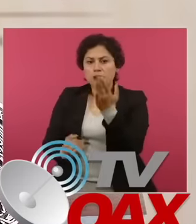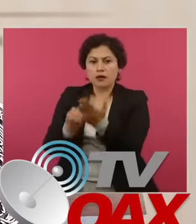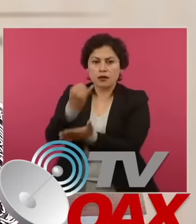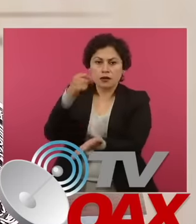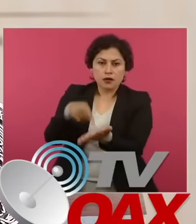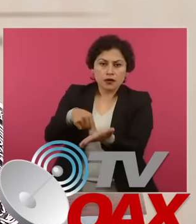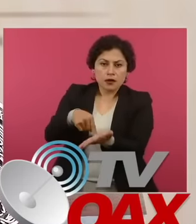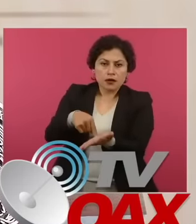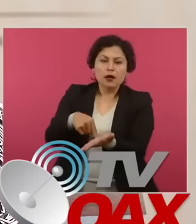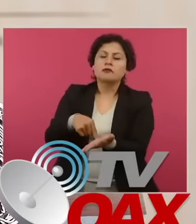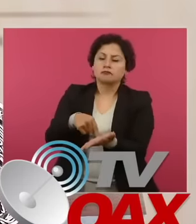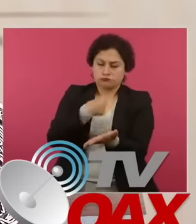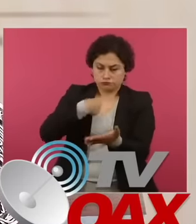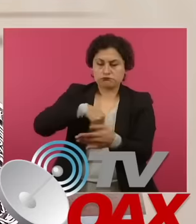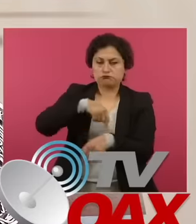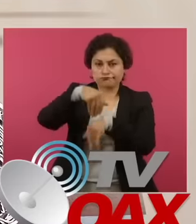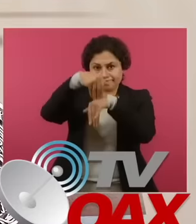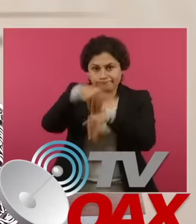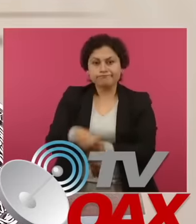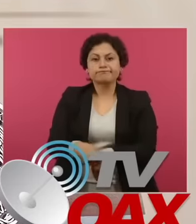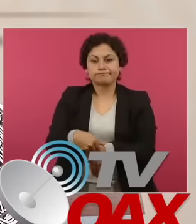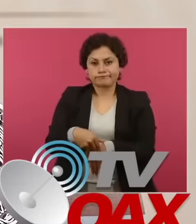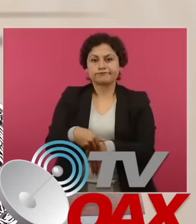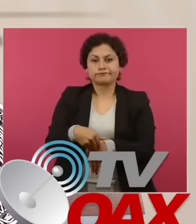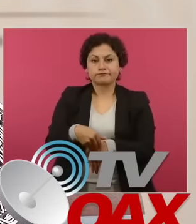se emita